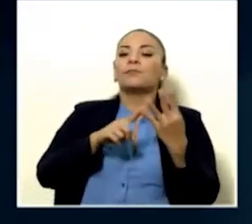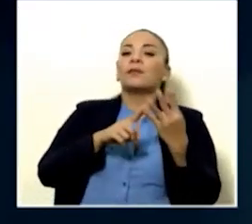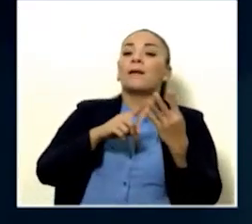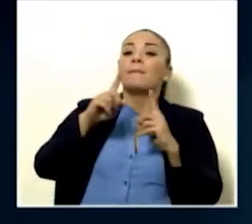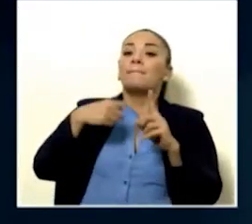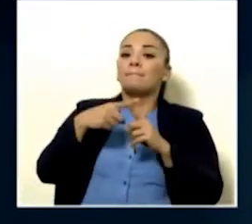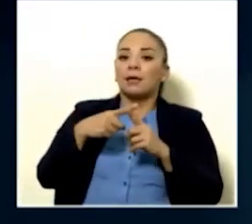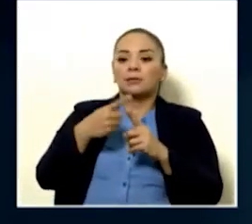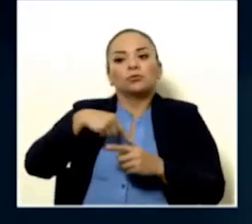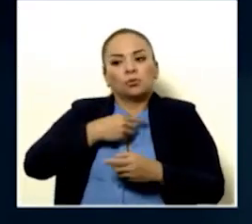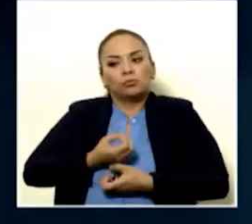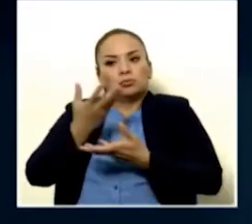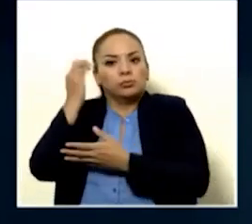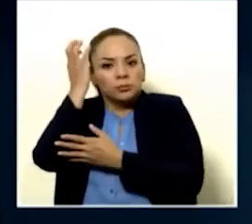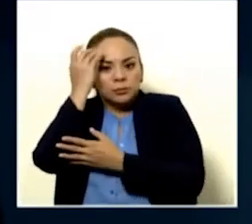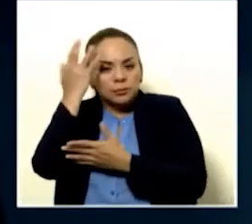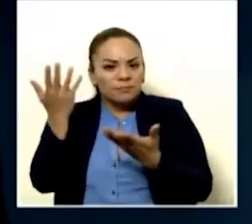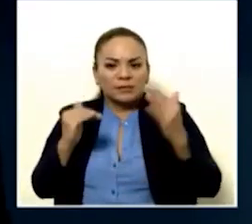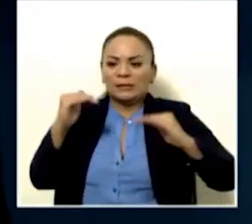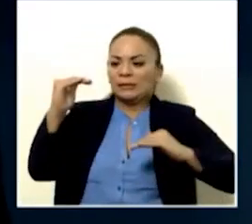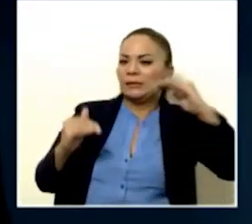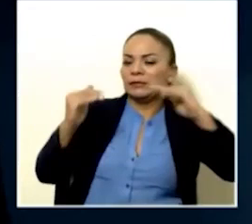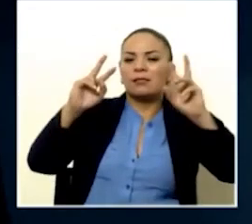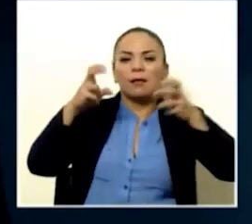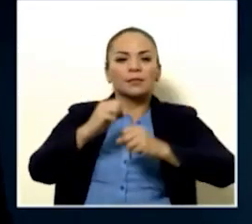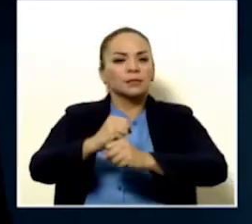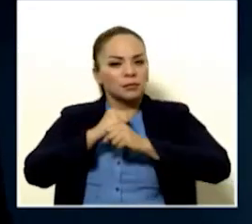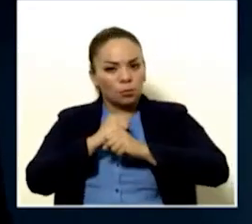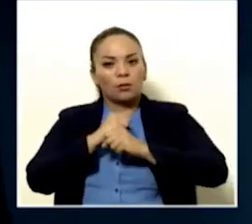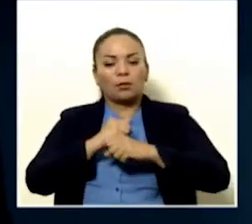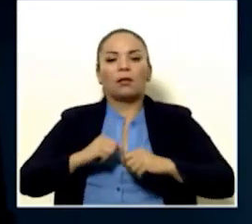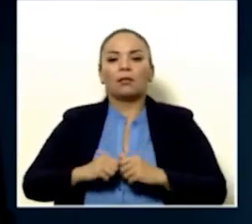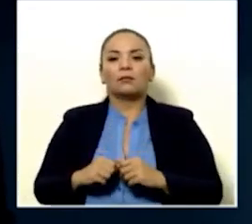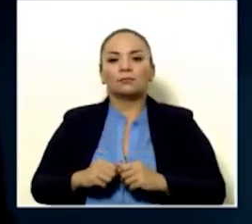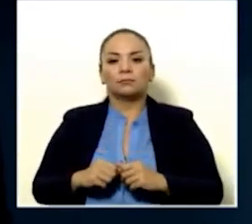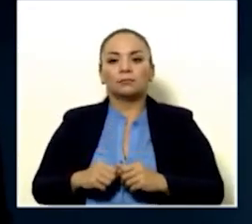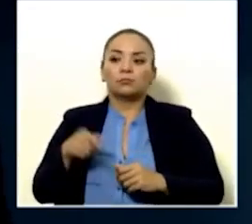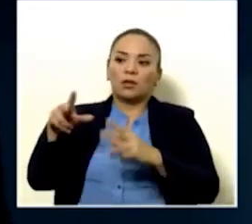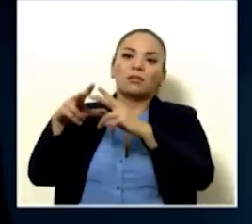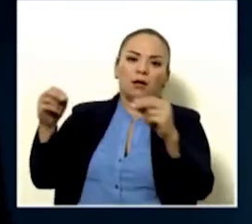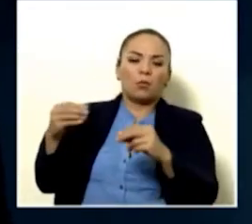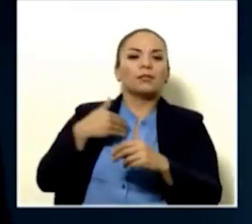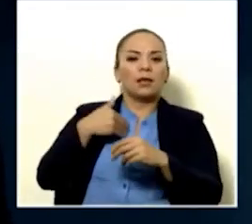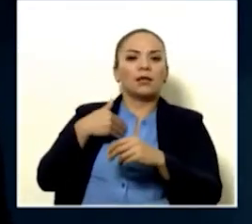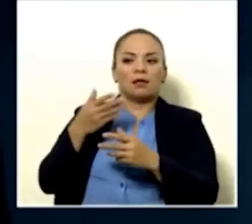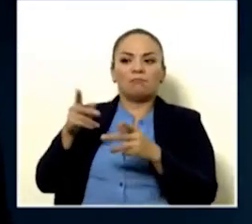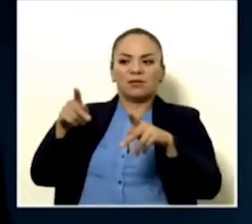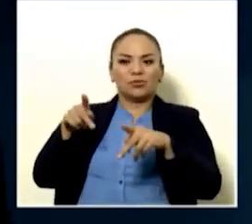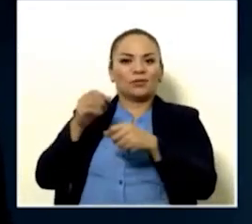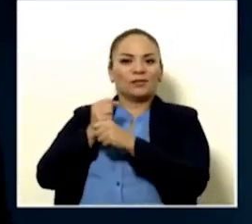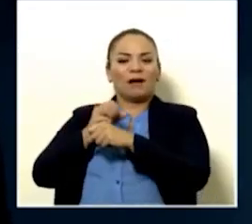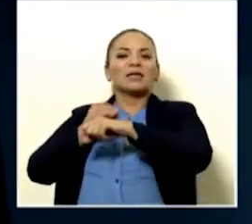nuestra preocupación por el desbalance en el tema de seguridad al contar Nicaragua con asesores